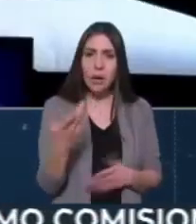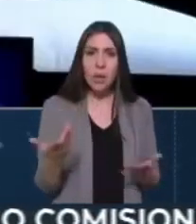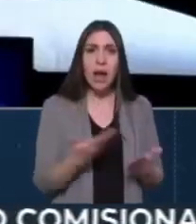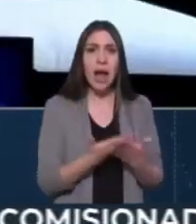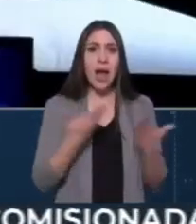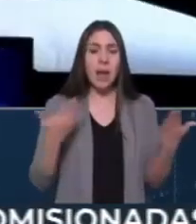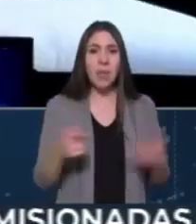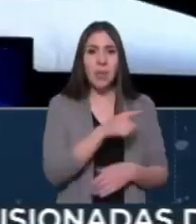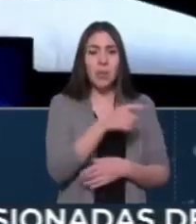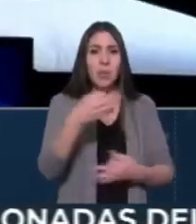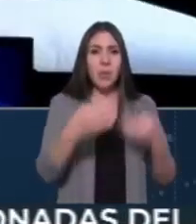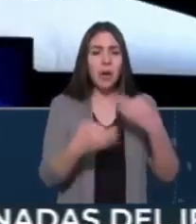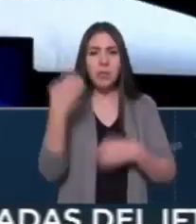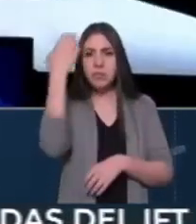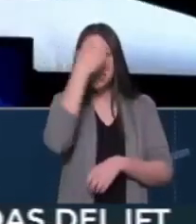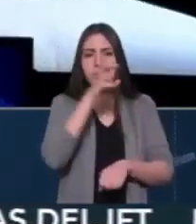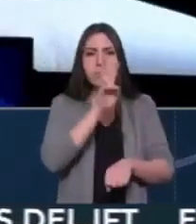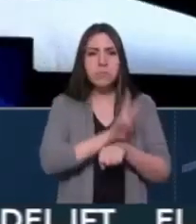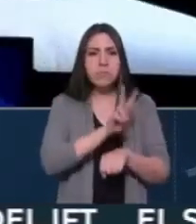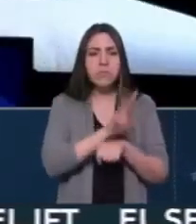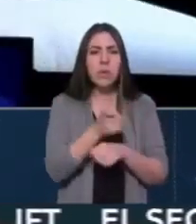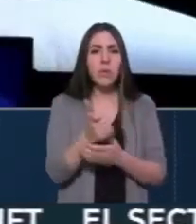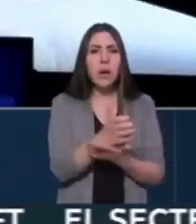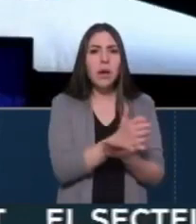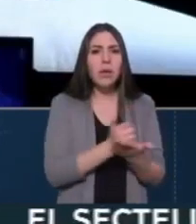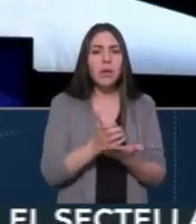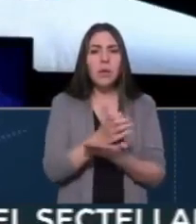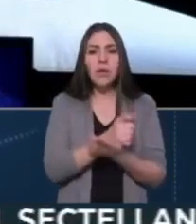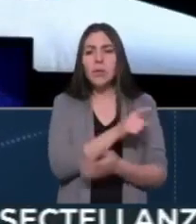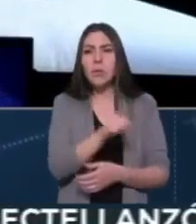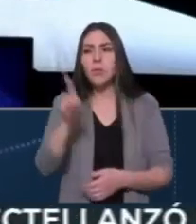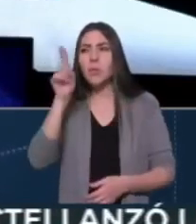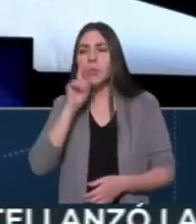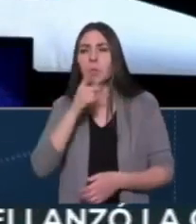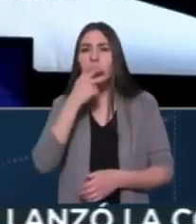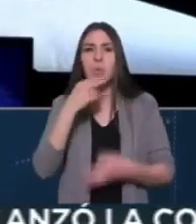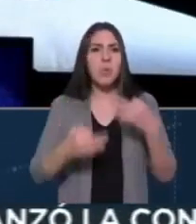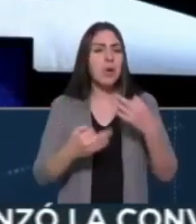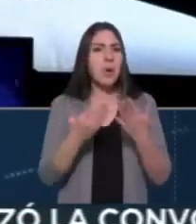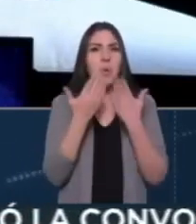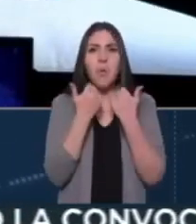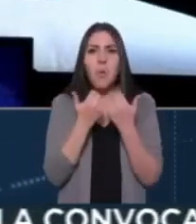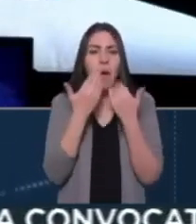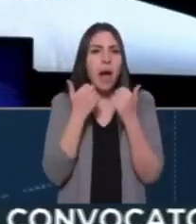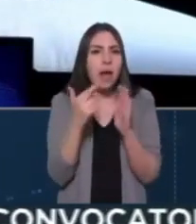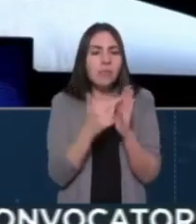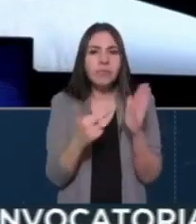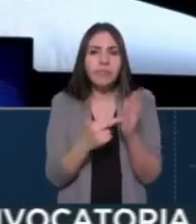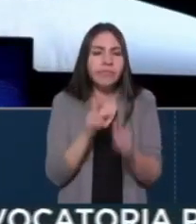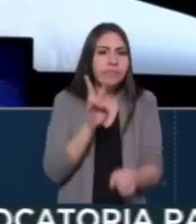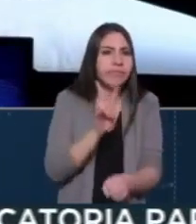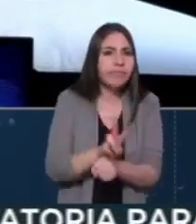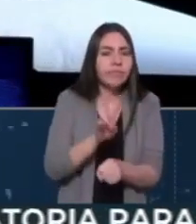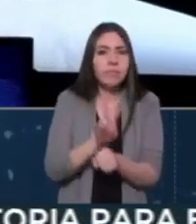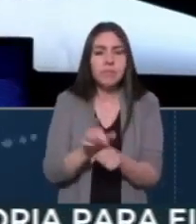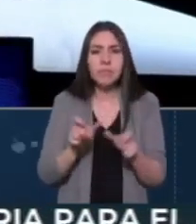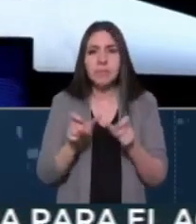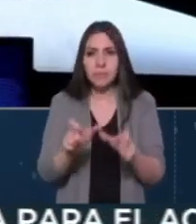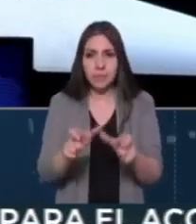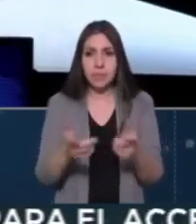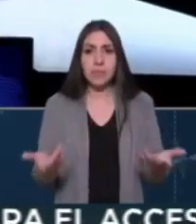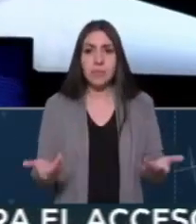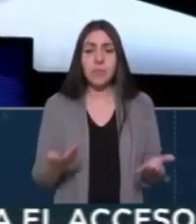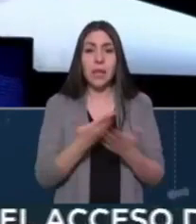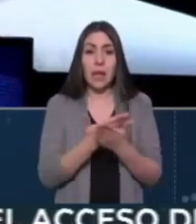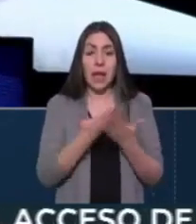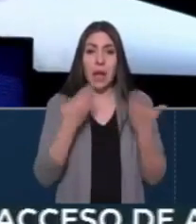rija el comportamiento financiero, por ejemplo, de las jueces y de los jueces. Algo tan elemental como eso. El querer meter